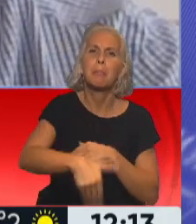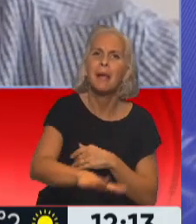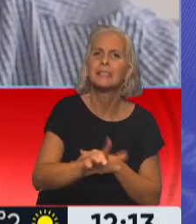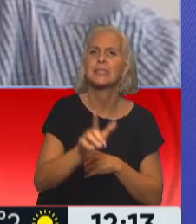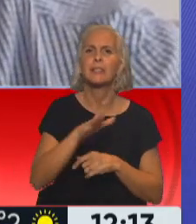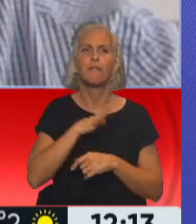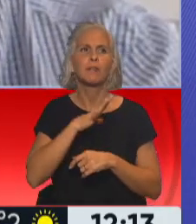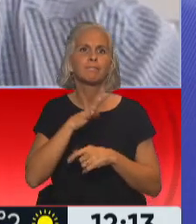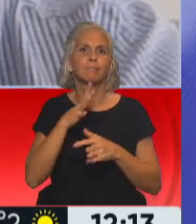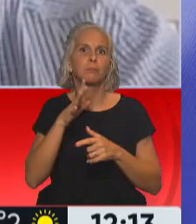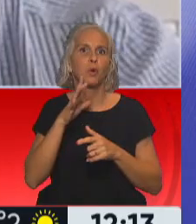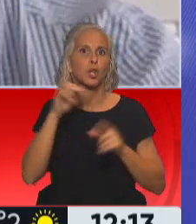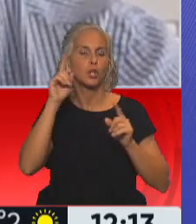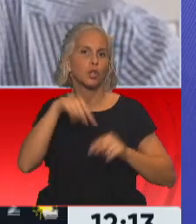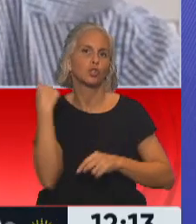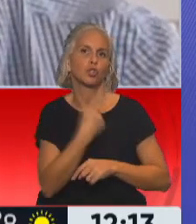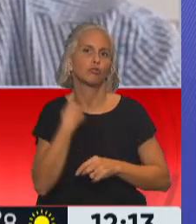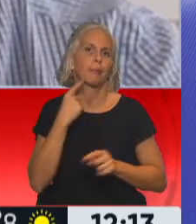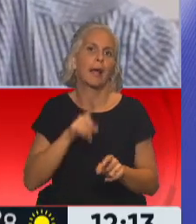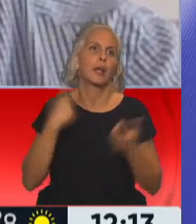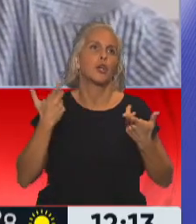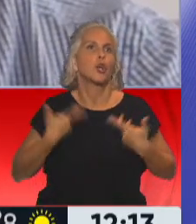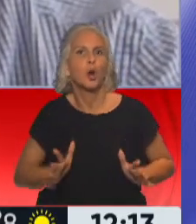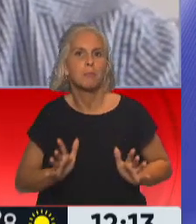esté dentro de lo que vamos a llamar, entre comillas, normalidad?